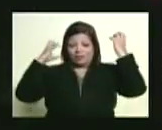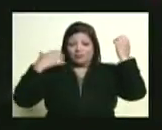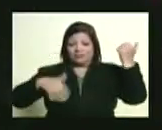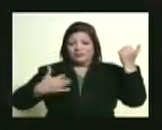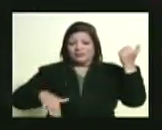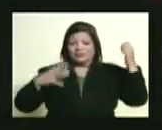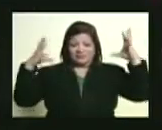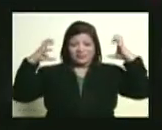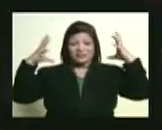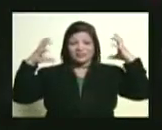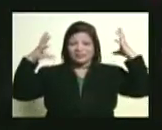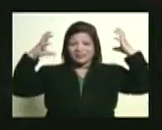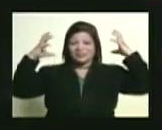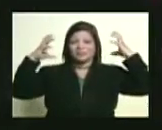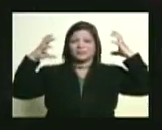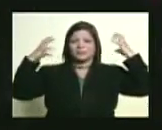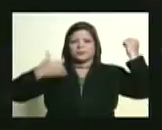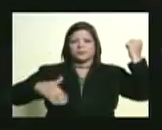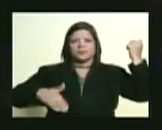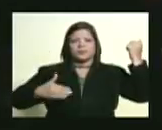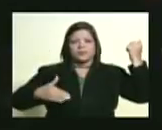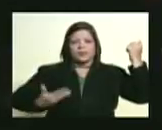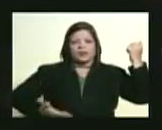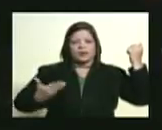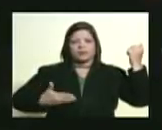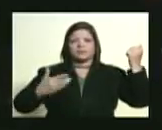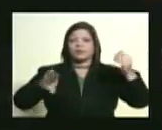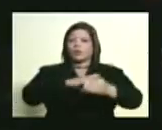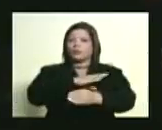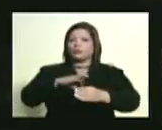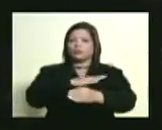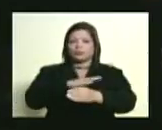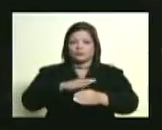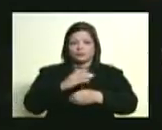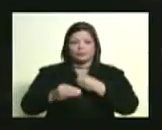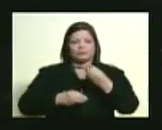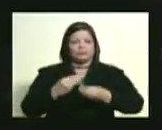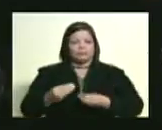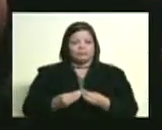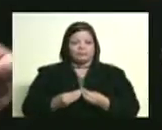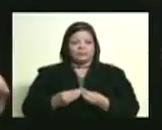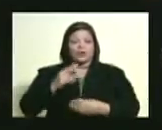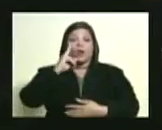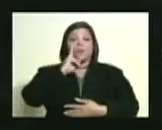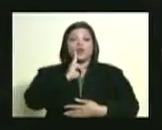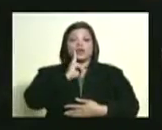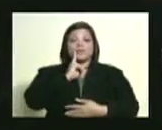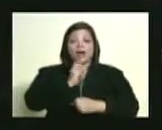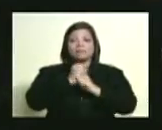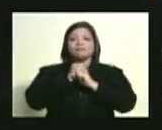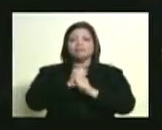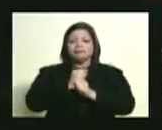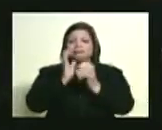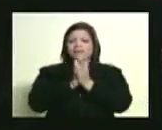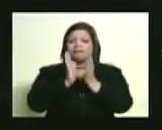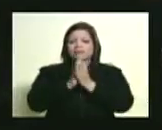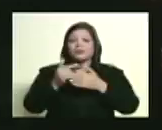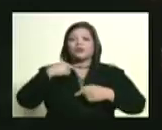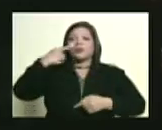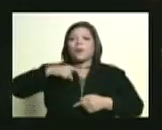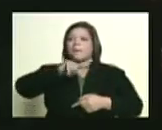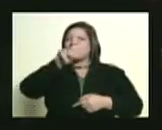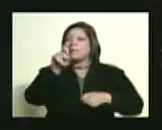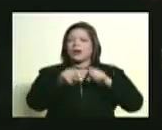esa efervescencia de esa canción bolivariana, ¿no? Que se construyó y era el Bolívar al galope. Tú le preguntabas hace